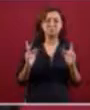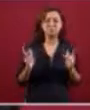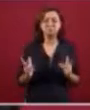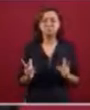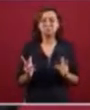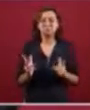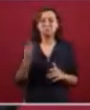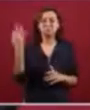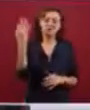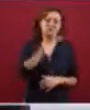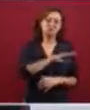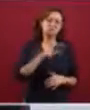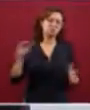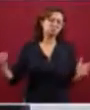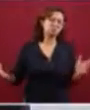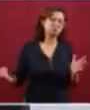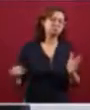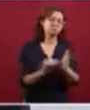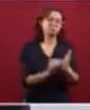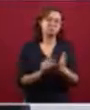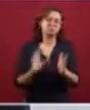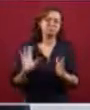lo falsificaron.